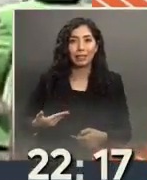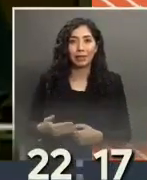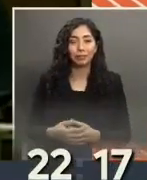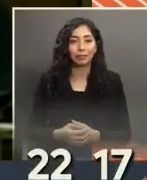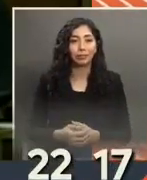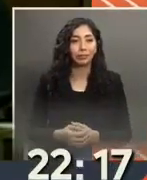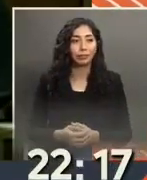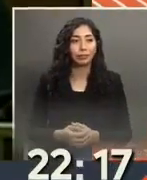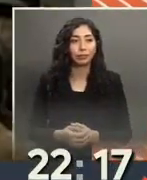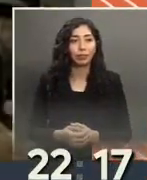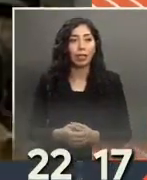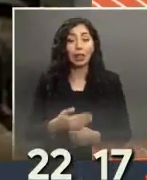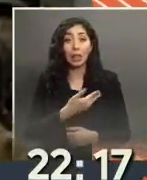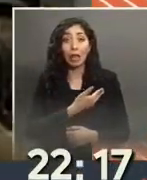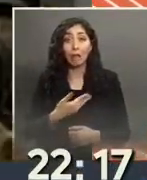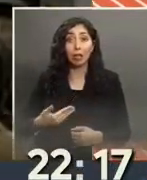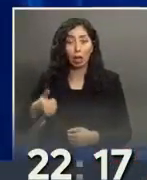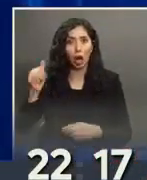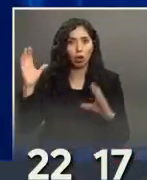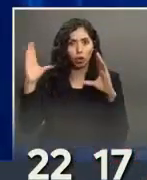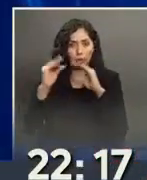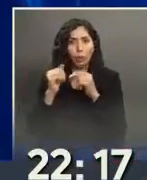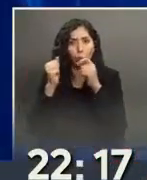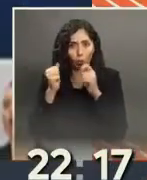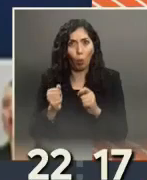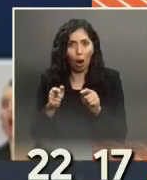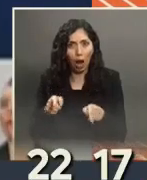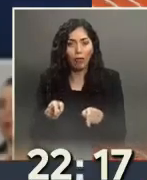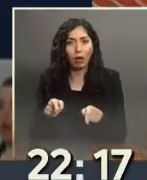el debate de anoche podría marcar el resto de la campaña